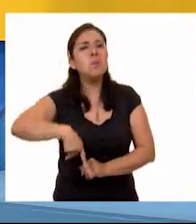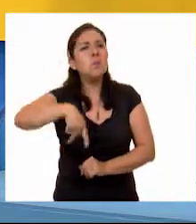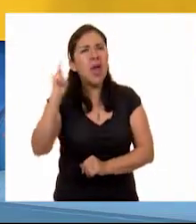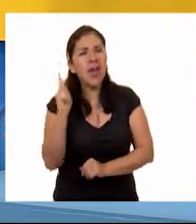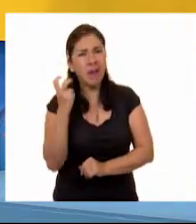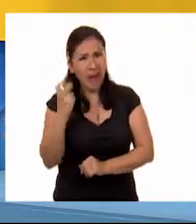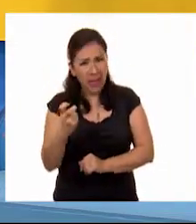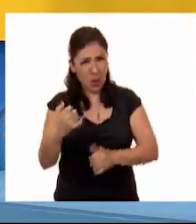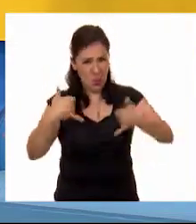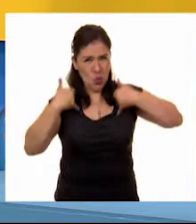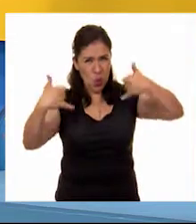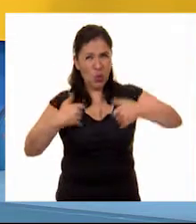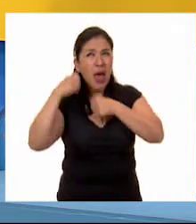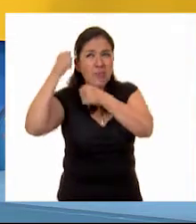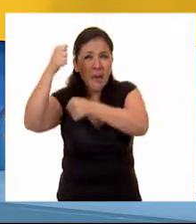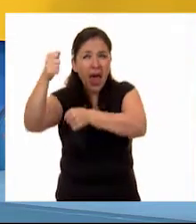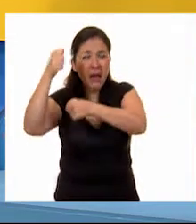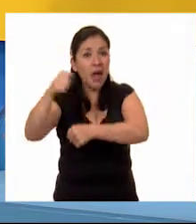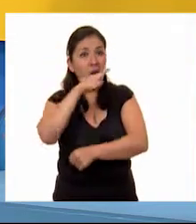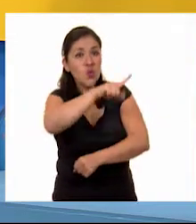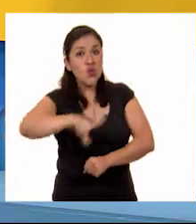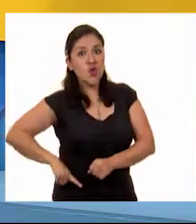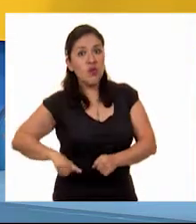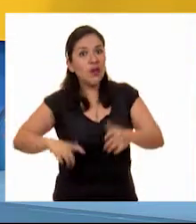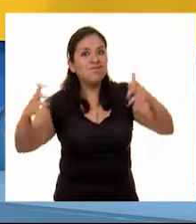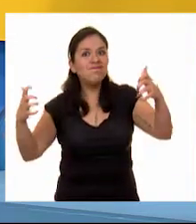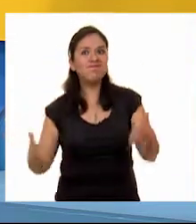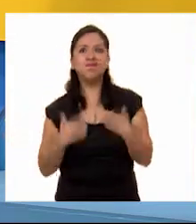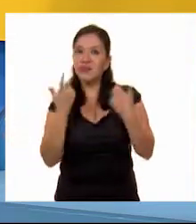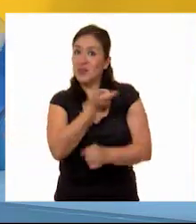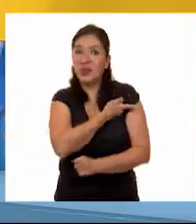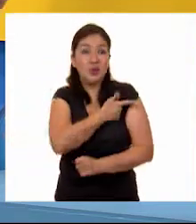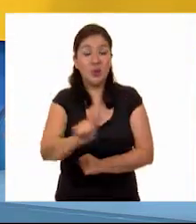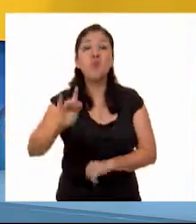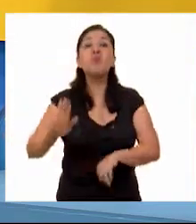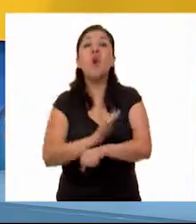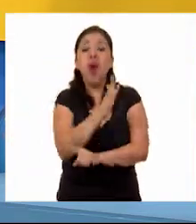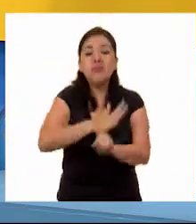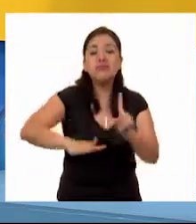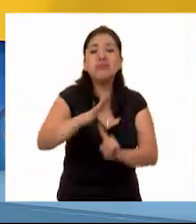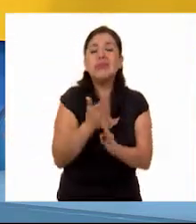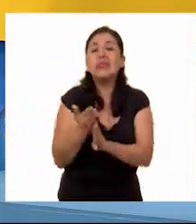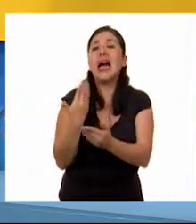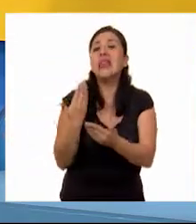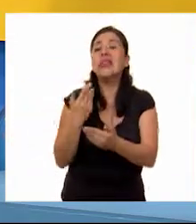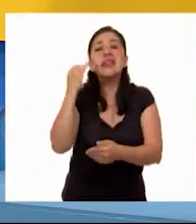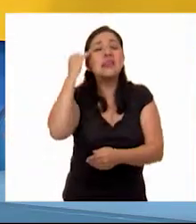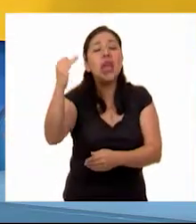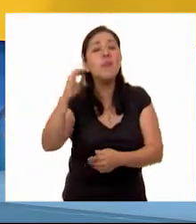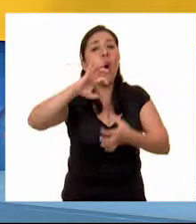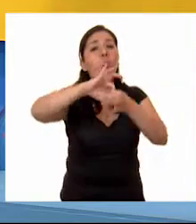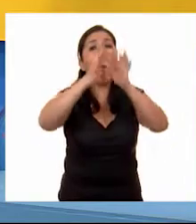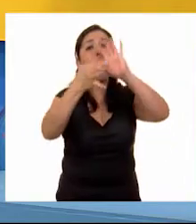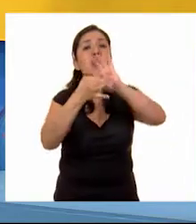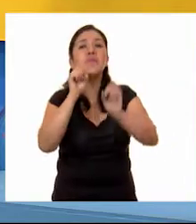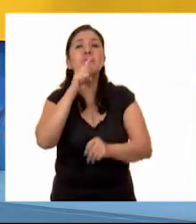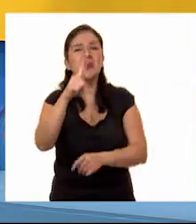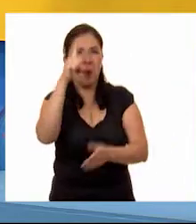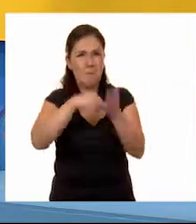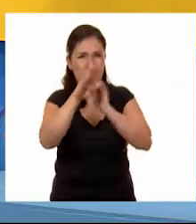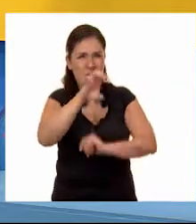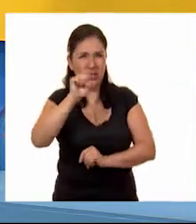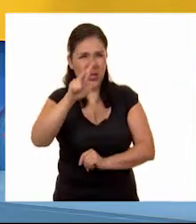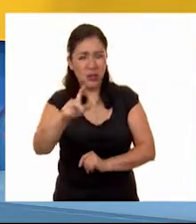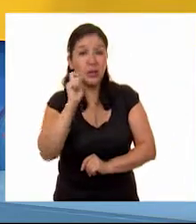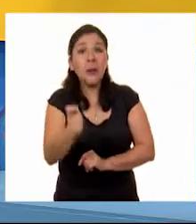la movilización de jóvenes no le agradó nada al gobierno, pues en el contexto de los Juegos Olímpicos de ese año de 1968,